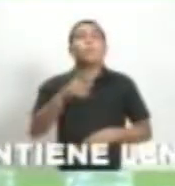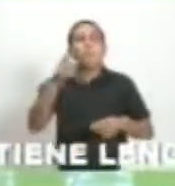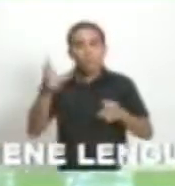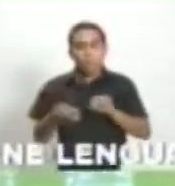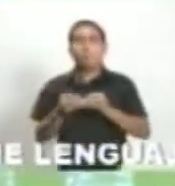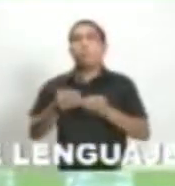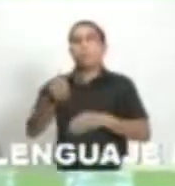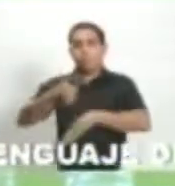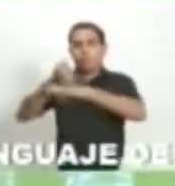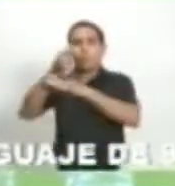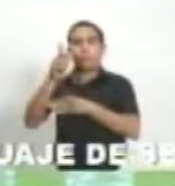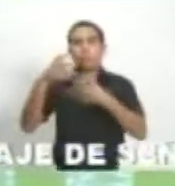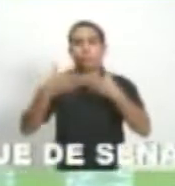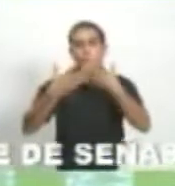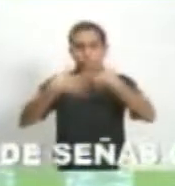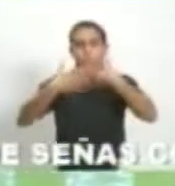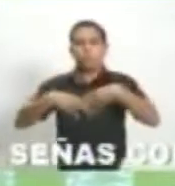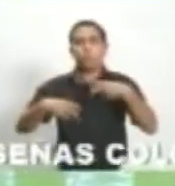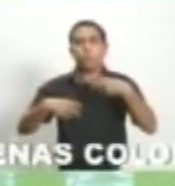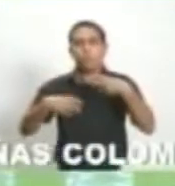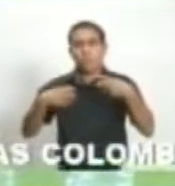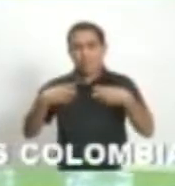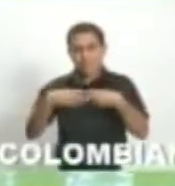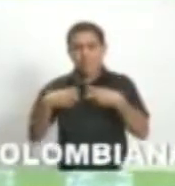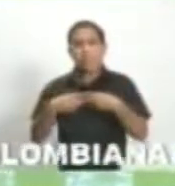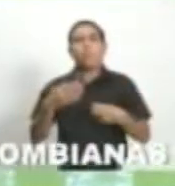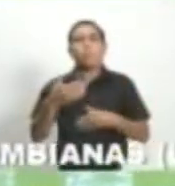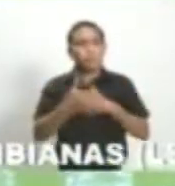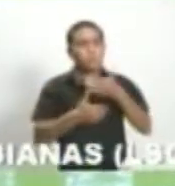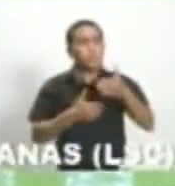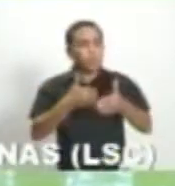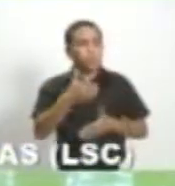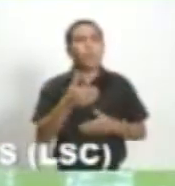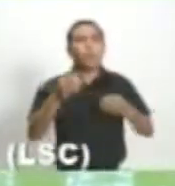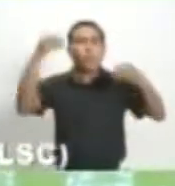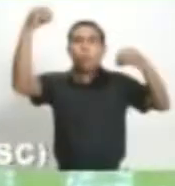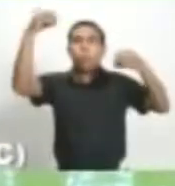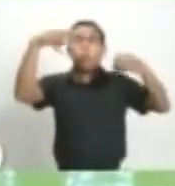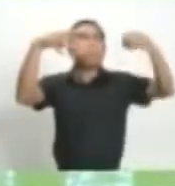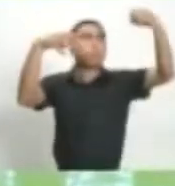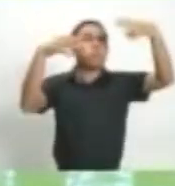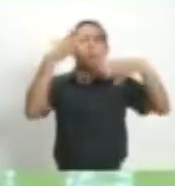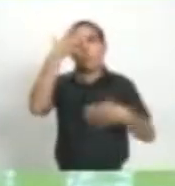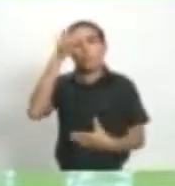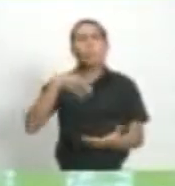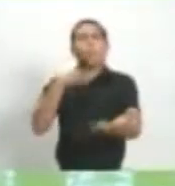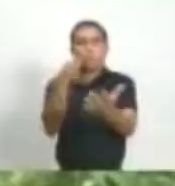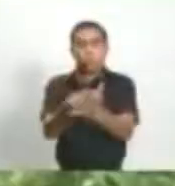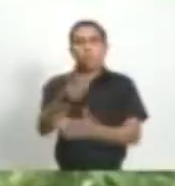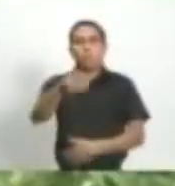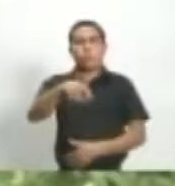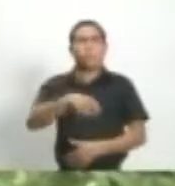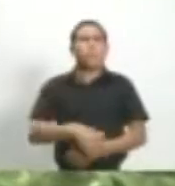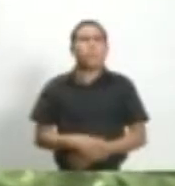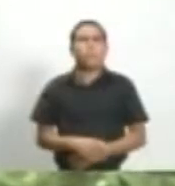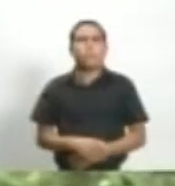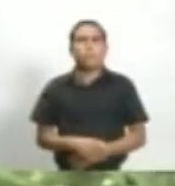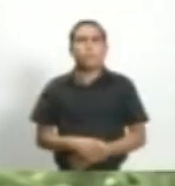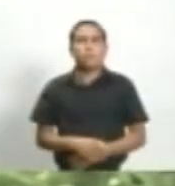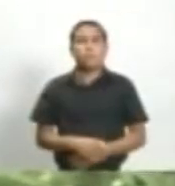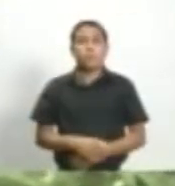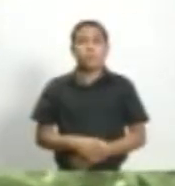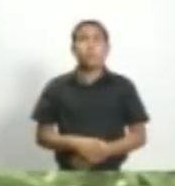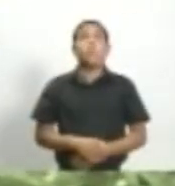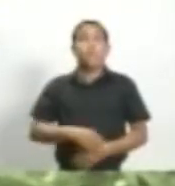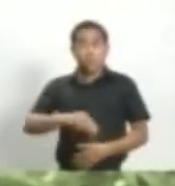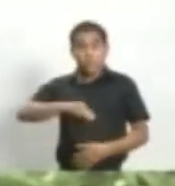Dahut, el servicio se irá restableciendo a medida que los usuarios vayan cancelando el servicio. A partir de ese miércoles